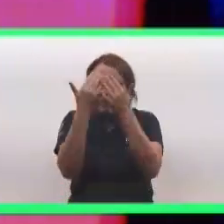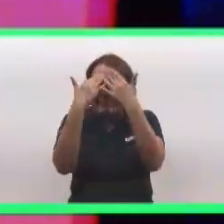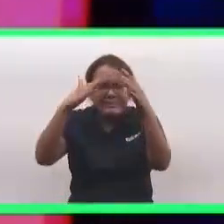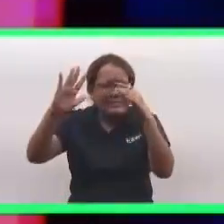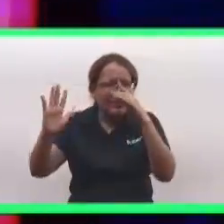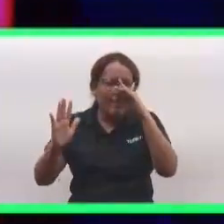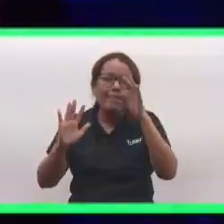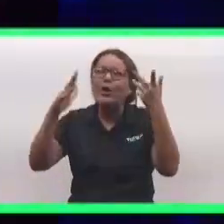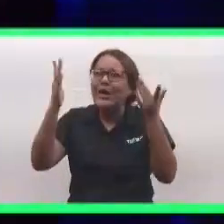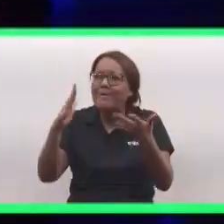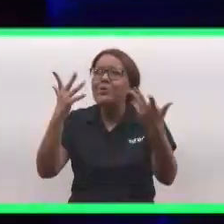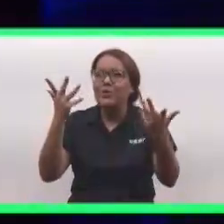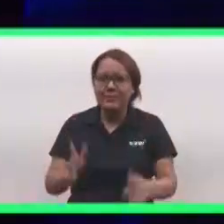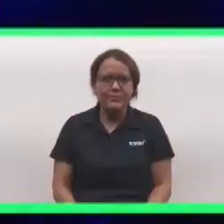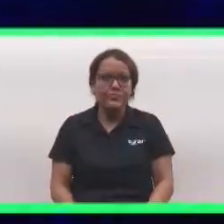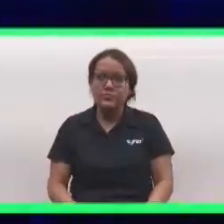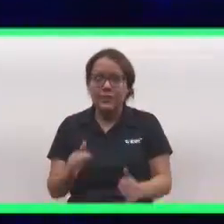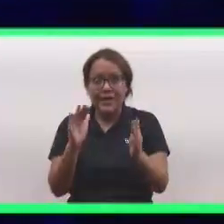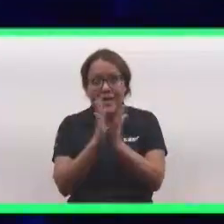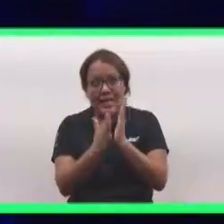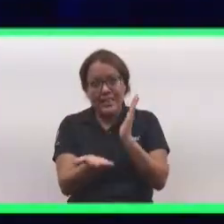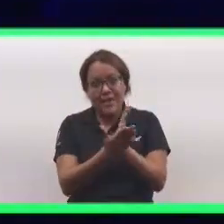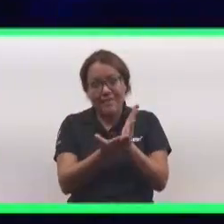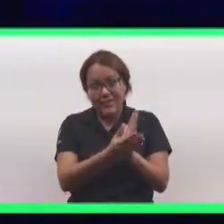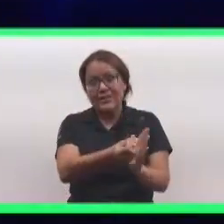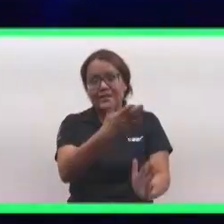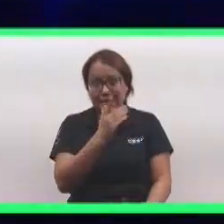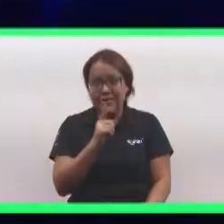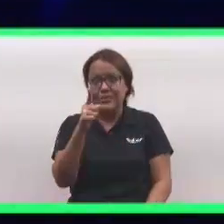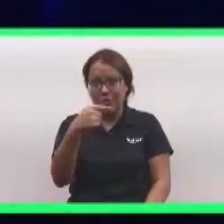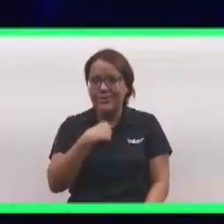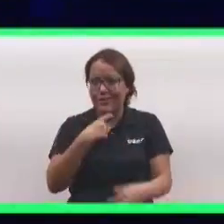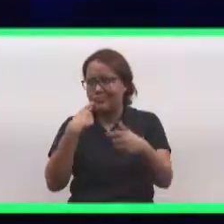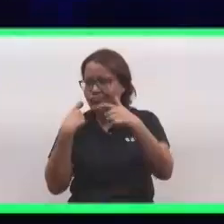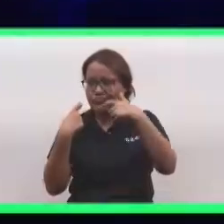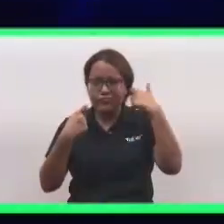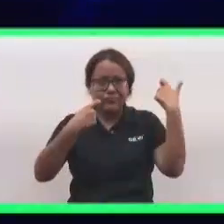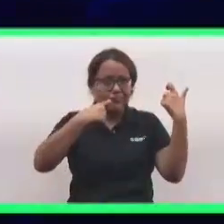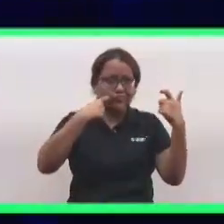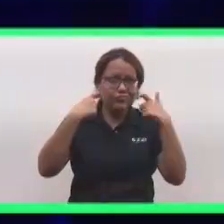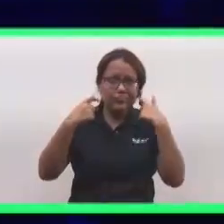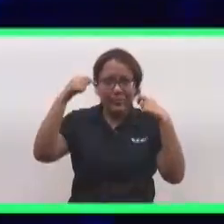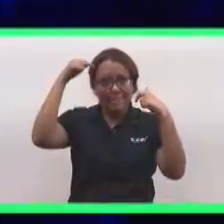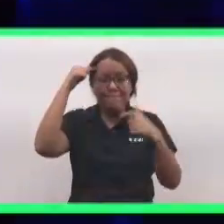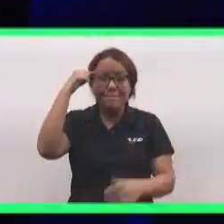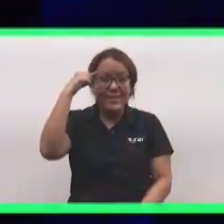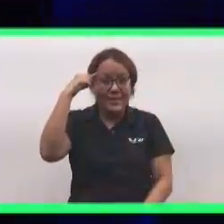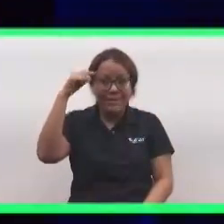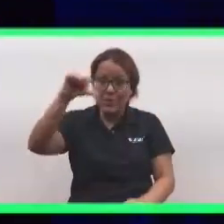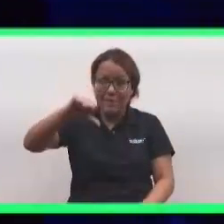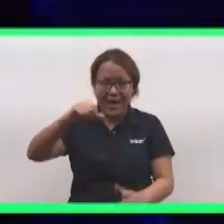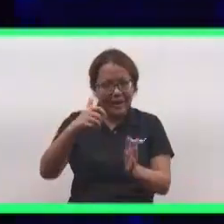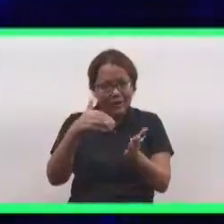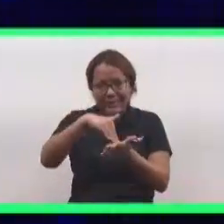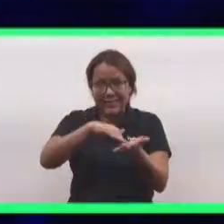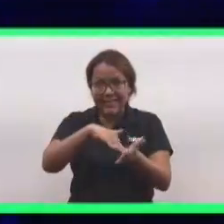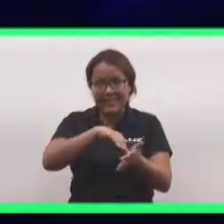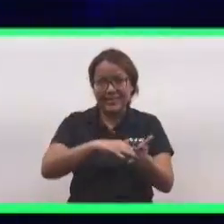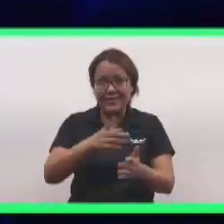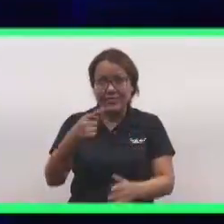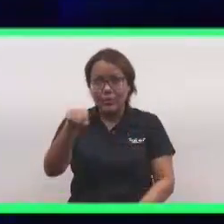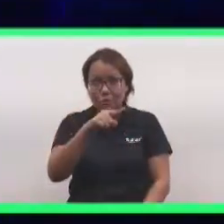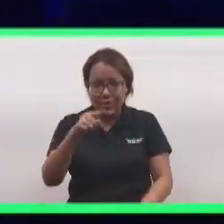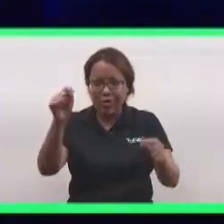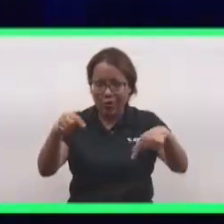afirmación: Dios no manda prueba. Dice la palabra que somos tentados y probados conforme a nuestra propia concupiscencia, que significa nuestras propias debilidades. O sea que todo lo que